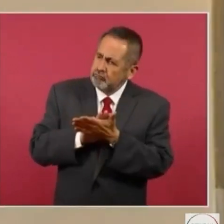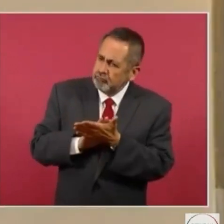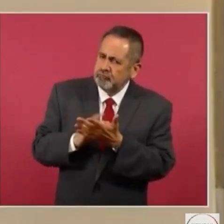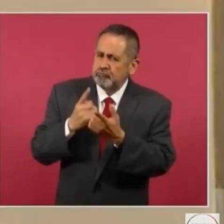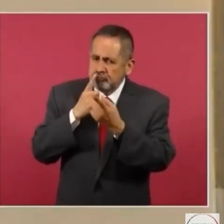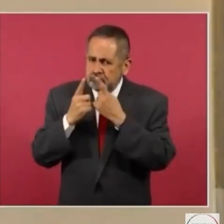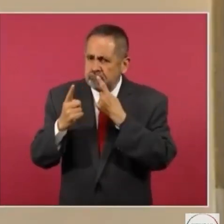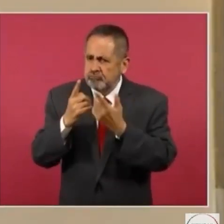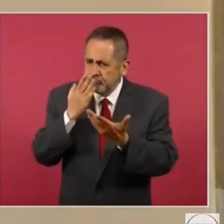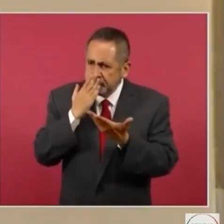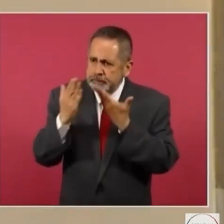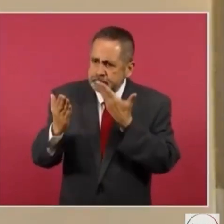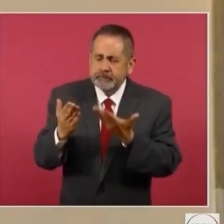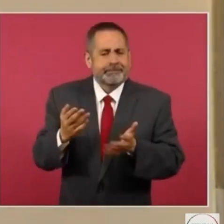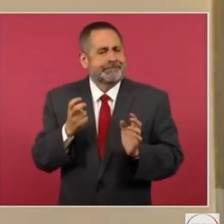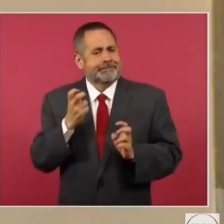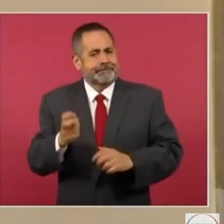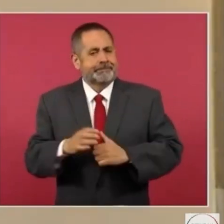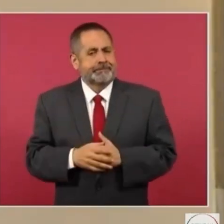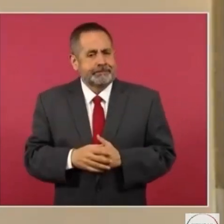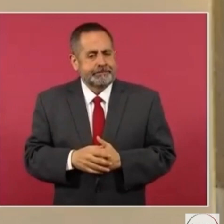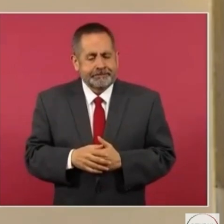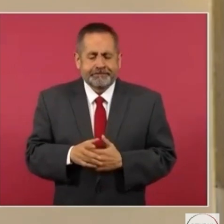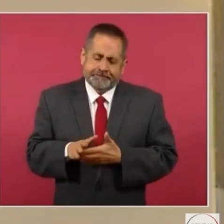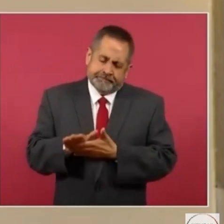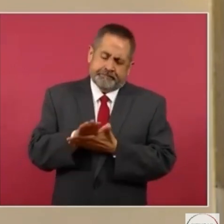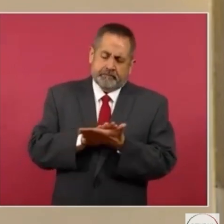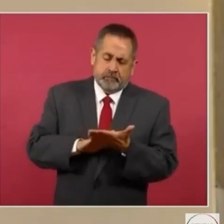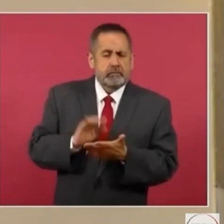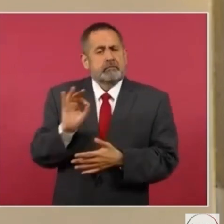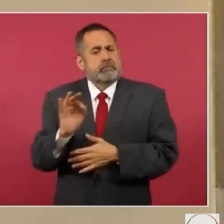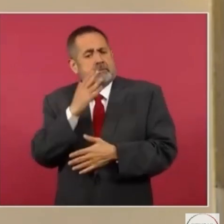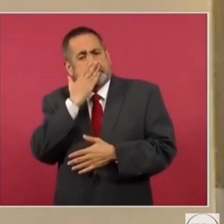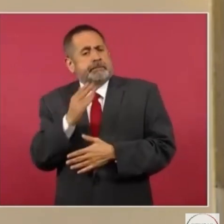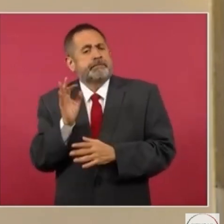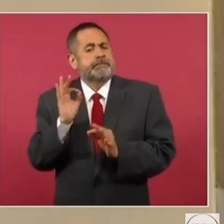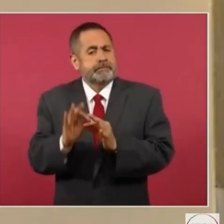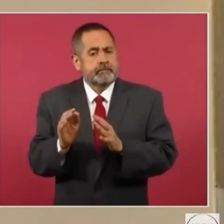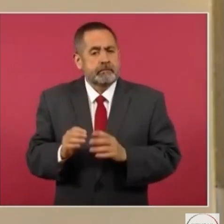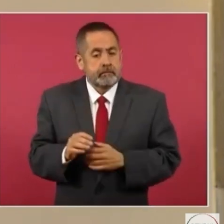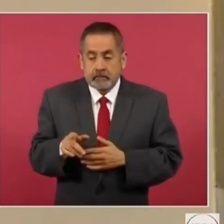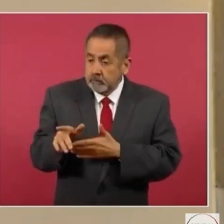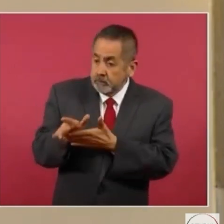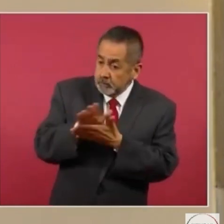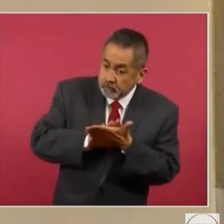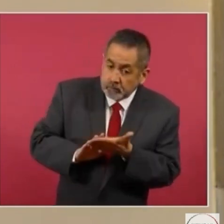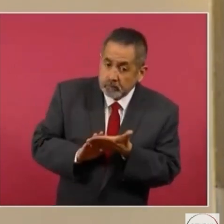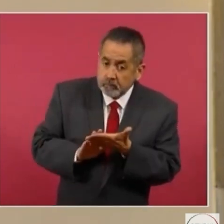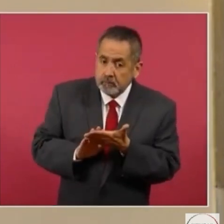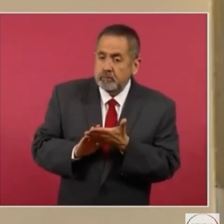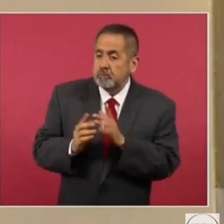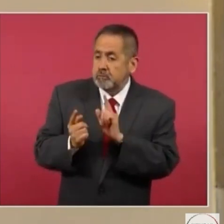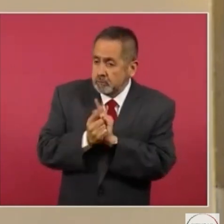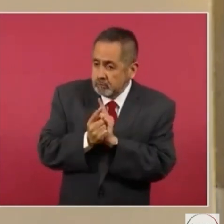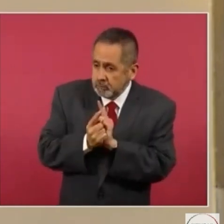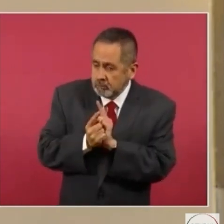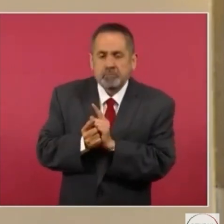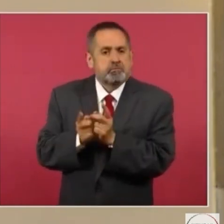De ahí, pues, la actitud de humildad. De ahí sí se puede,